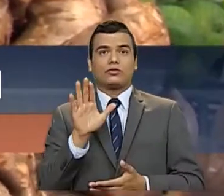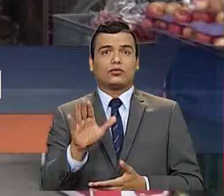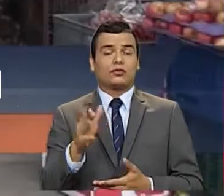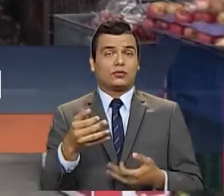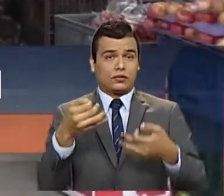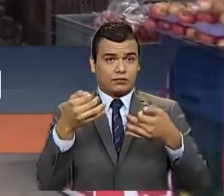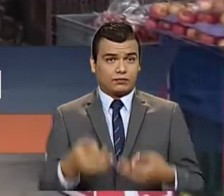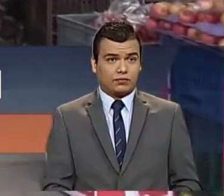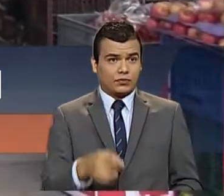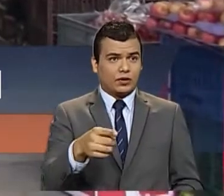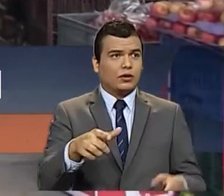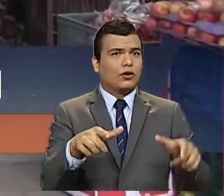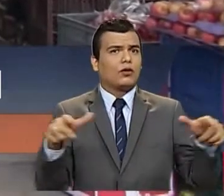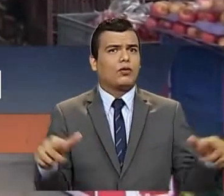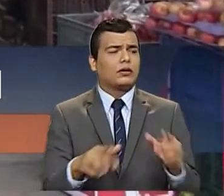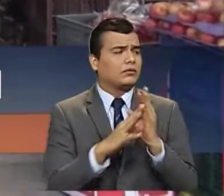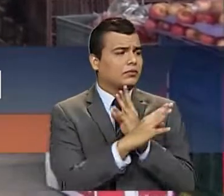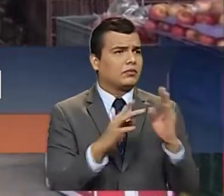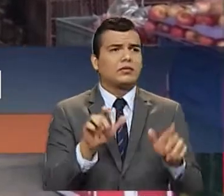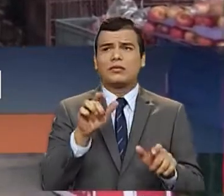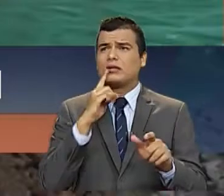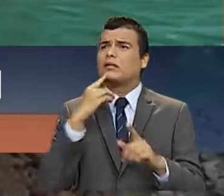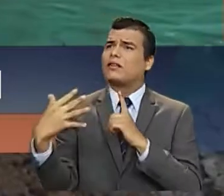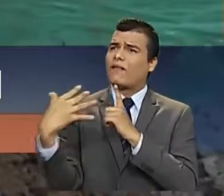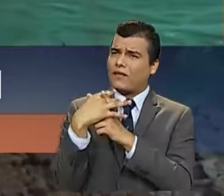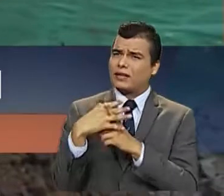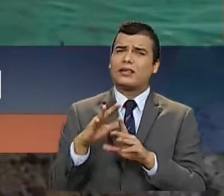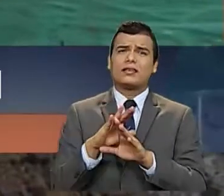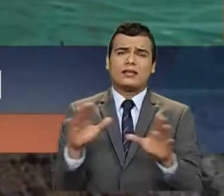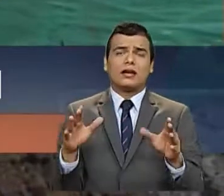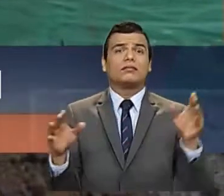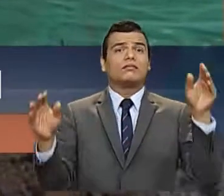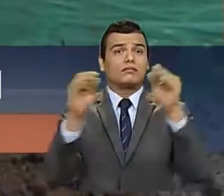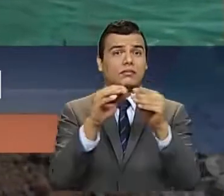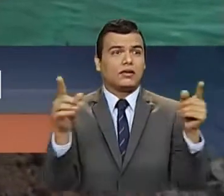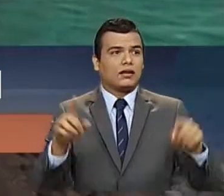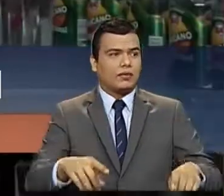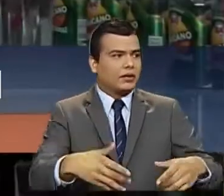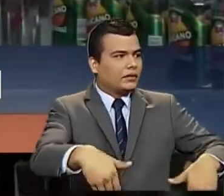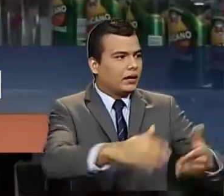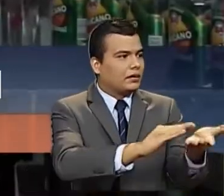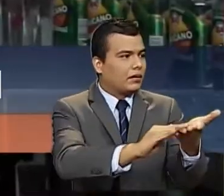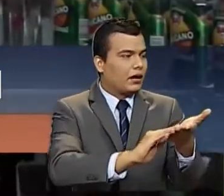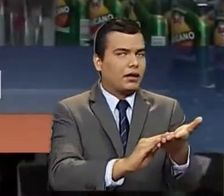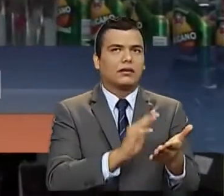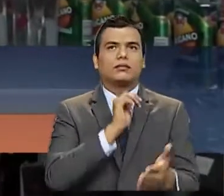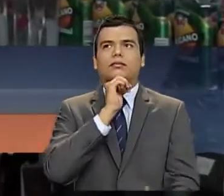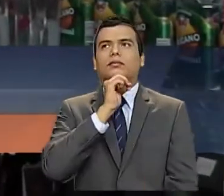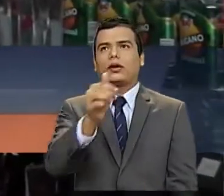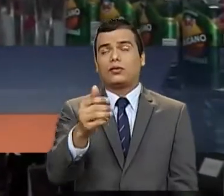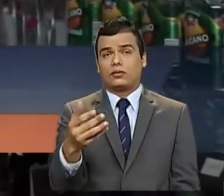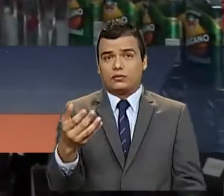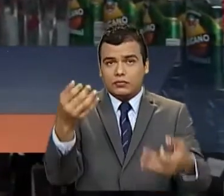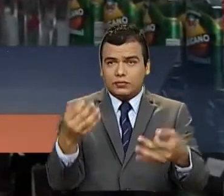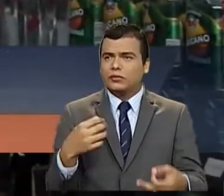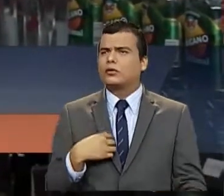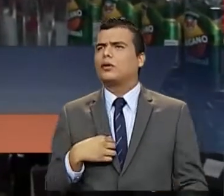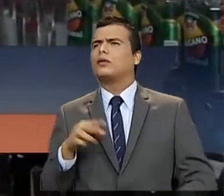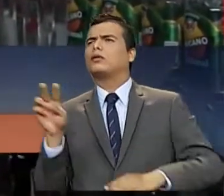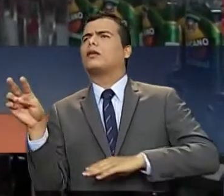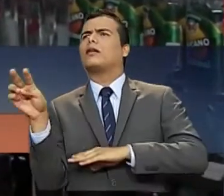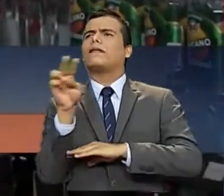estos espacios públicos expresan afectaciones notorias, sumándole la intervención de vías. Nos han tapado totalmente la